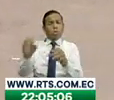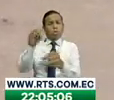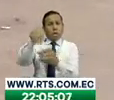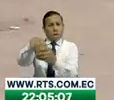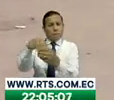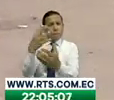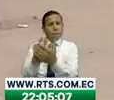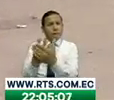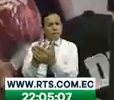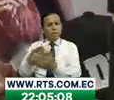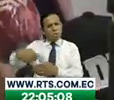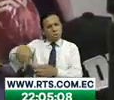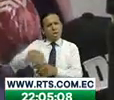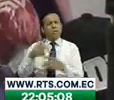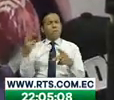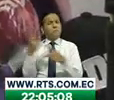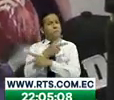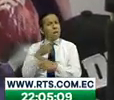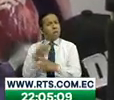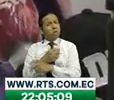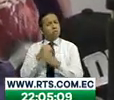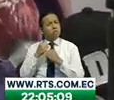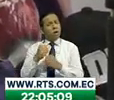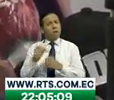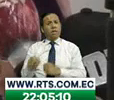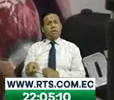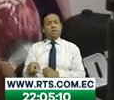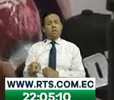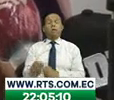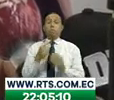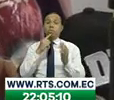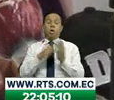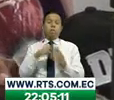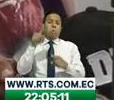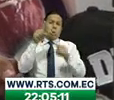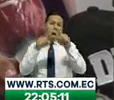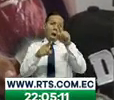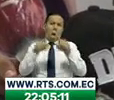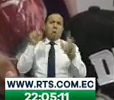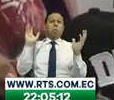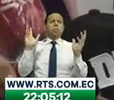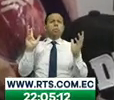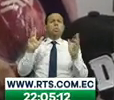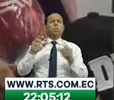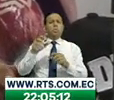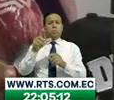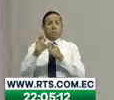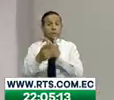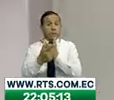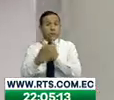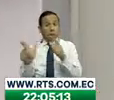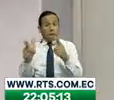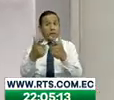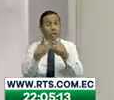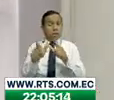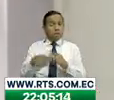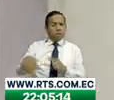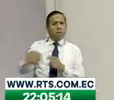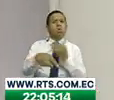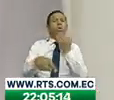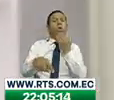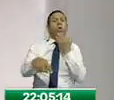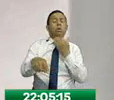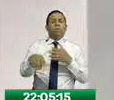cuanto a las personas que iban a salir en libertad, podemos decir que sí son personas que tienen su historial delictivo, son personas que sí